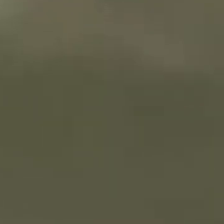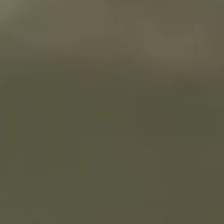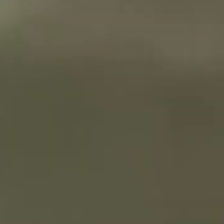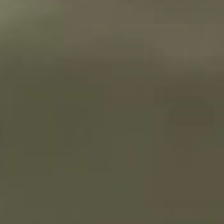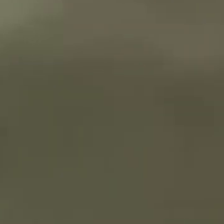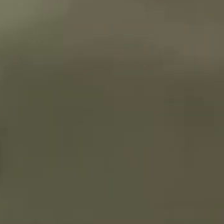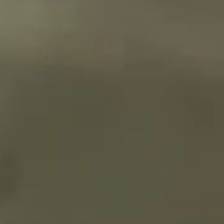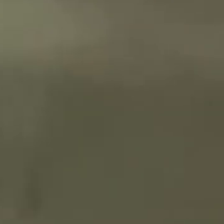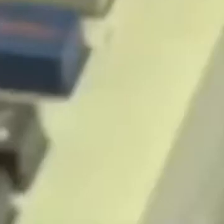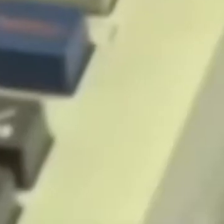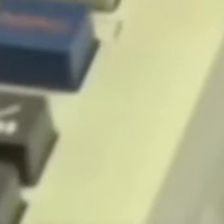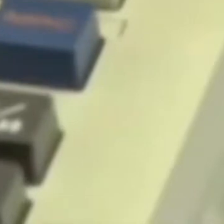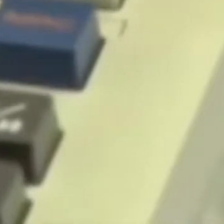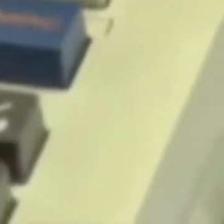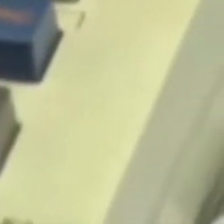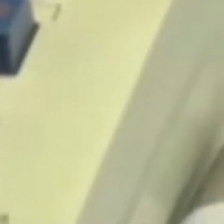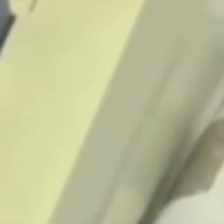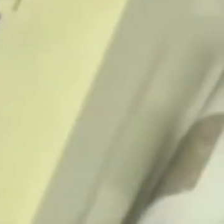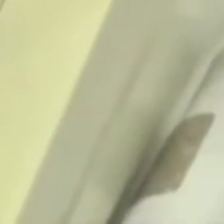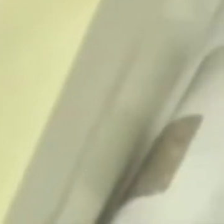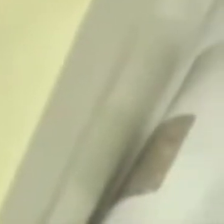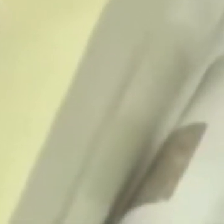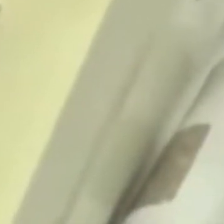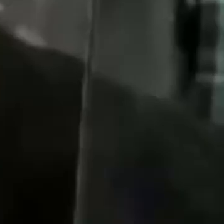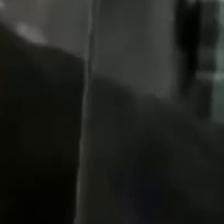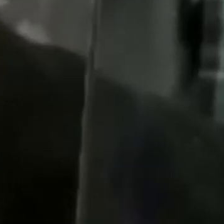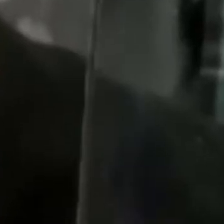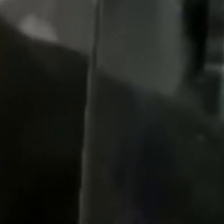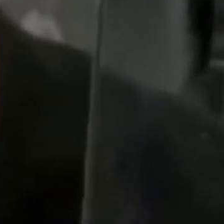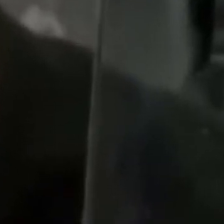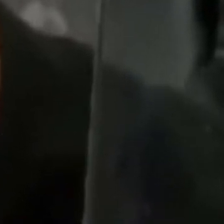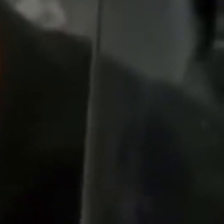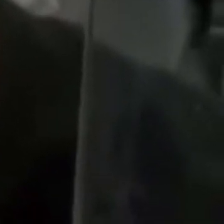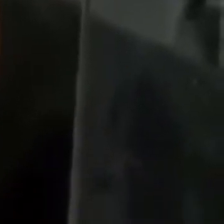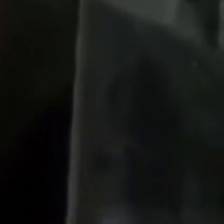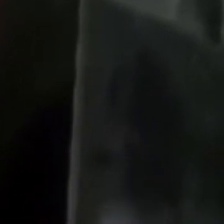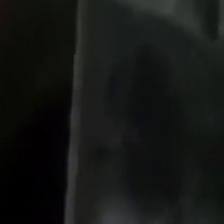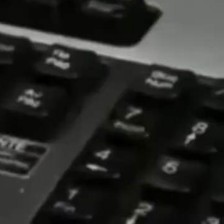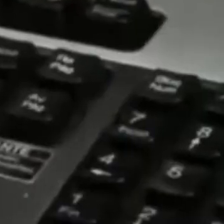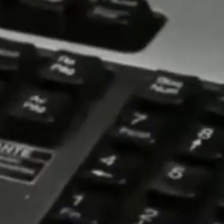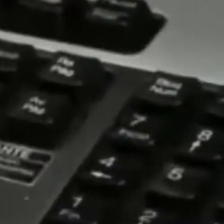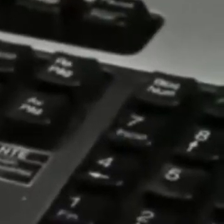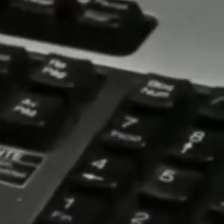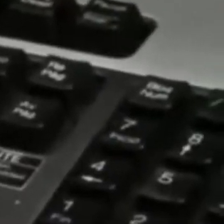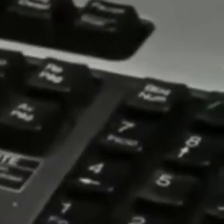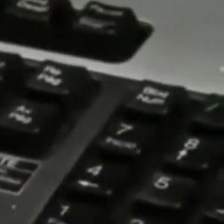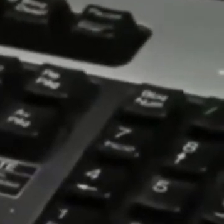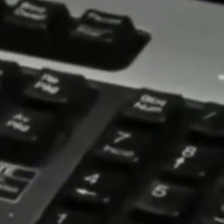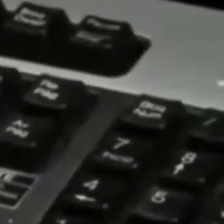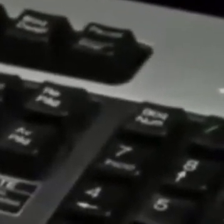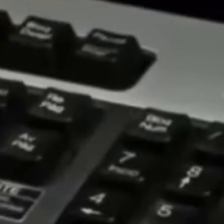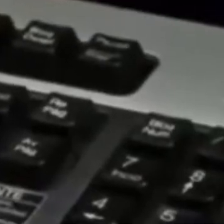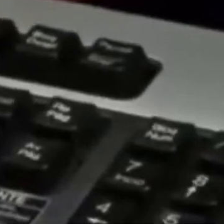por el presidente en los últimos días es que se buscará que el pago de la prima anticipada sea una política de Estado.